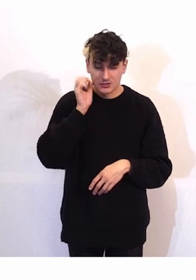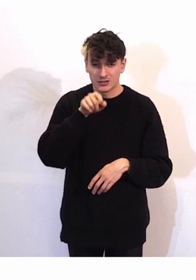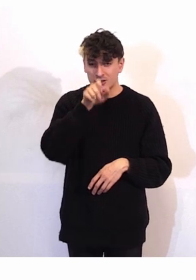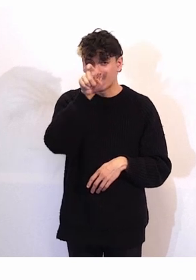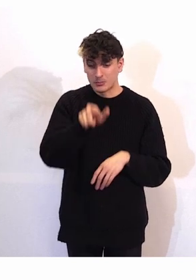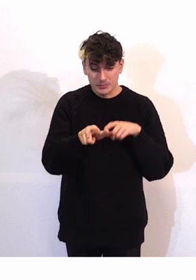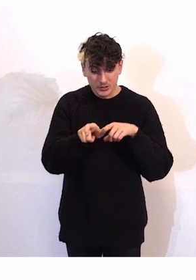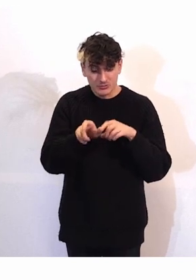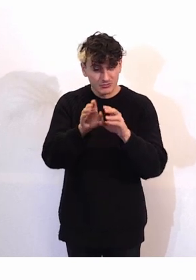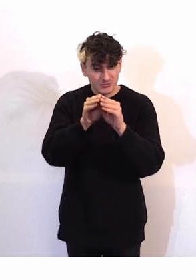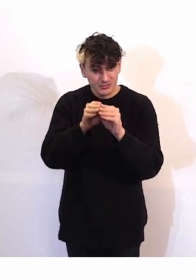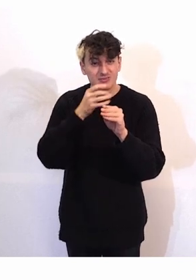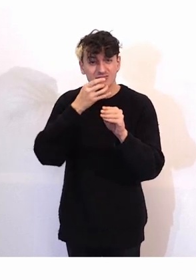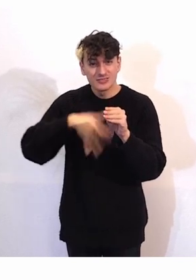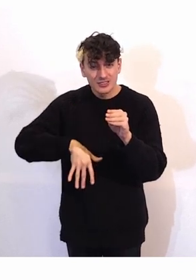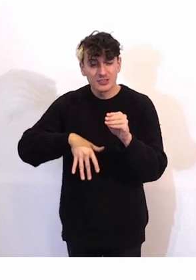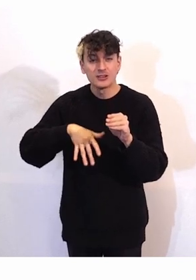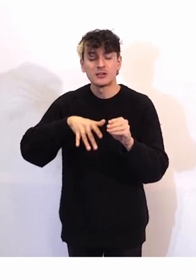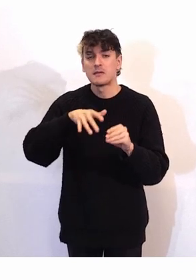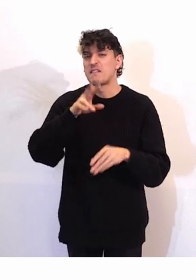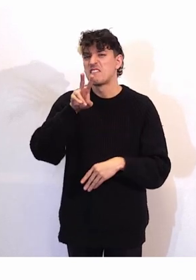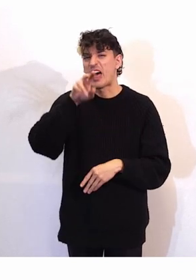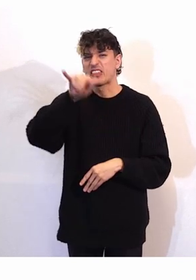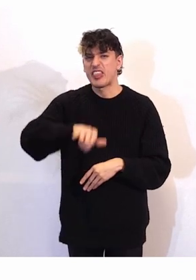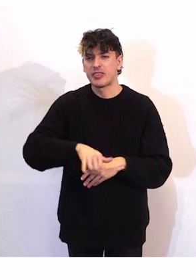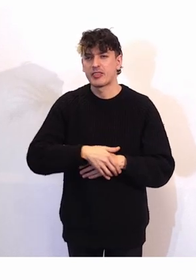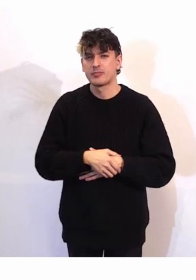guía es Carmen Vázquez.